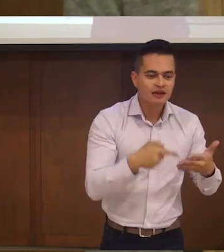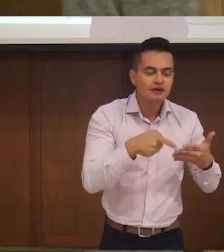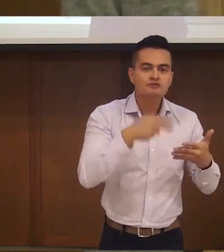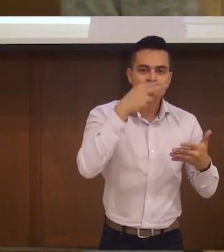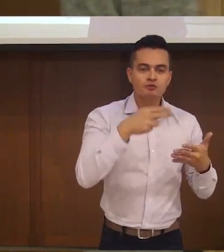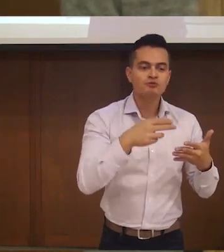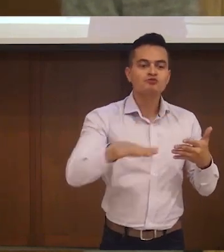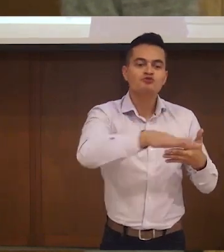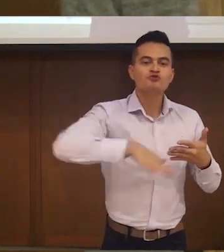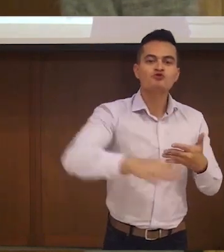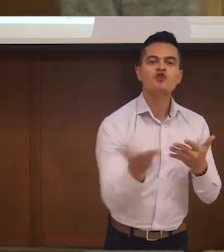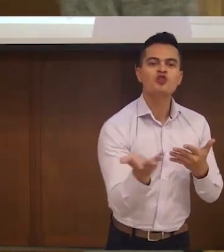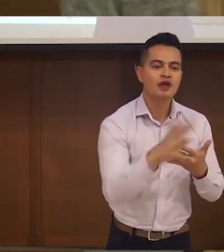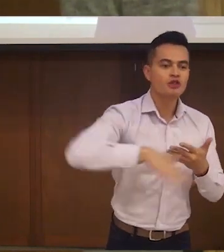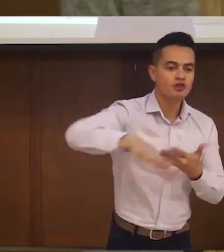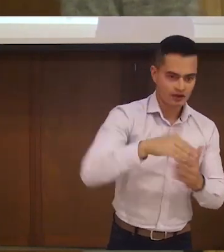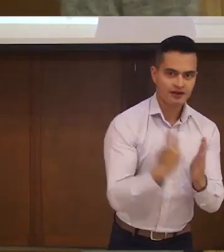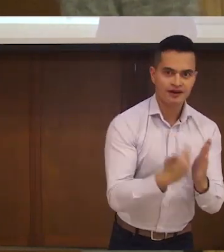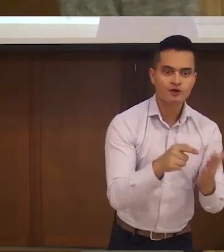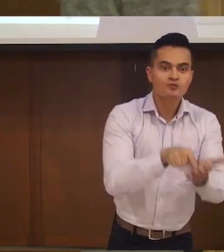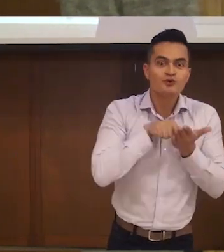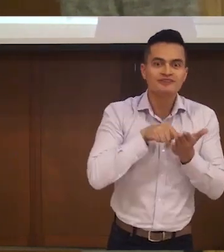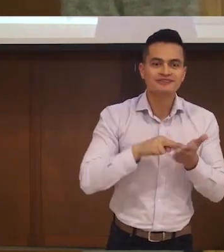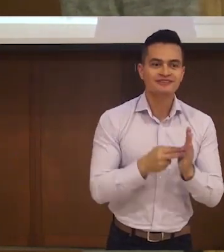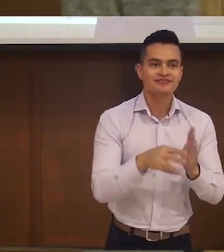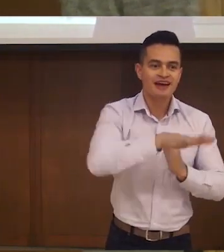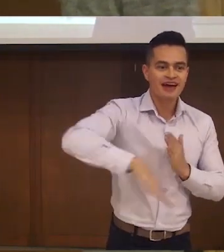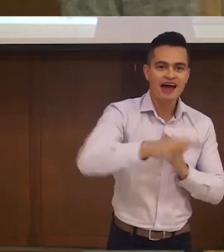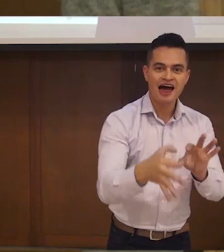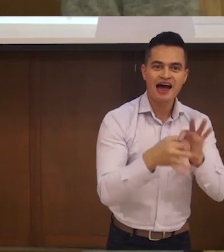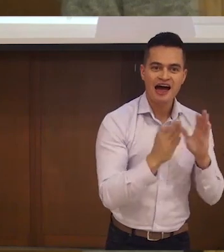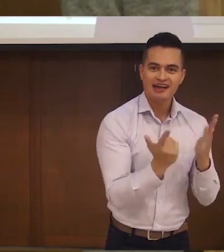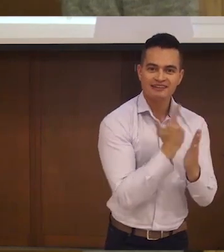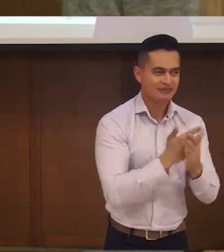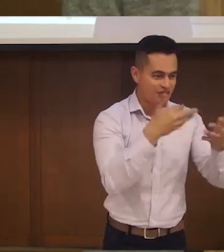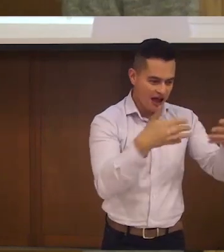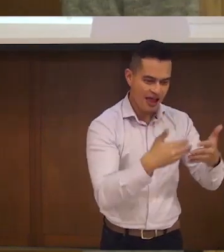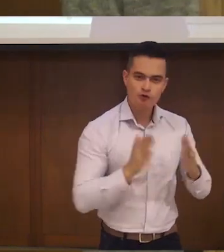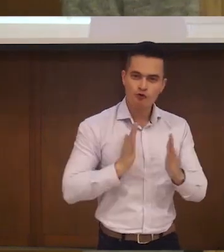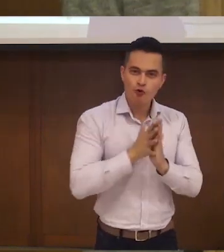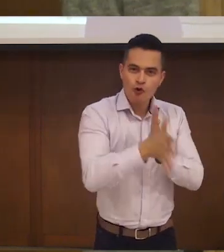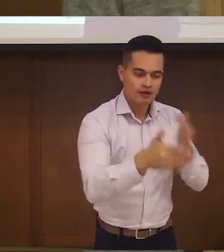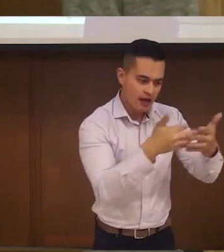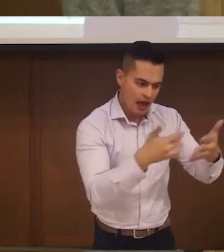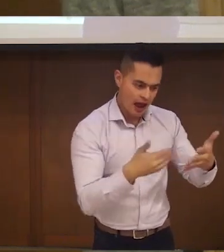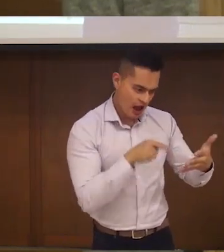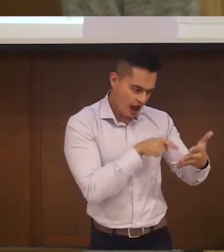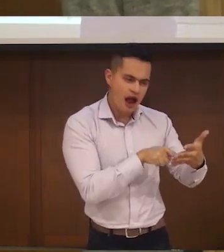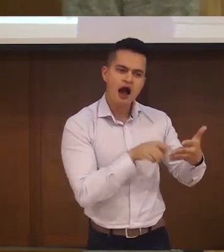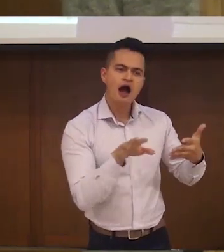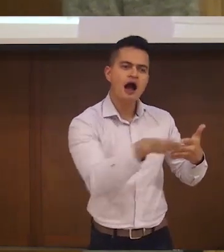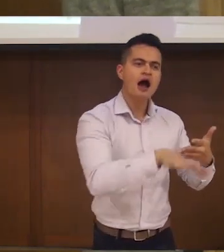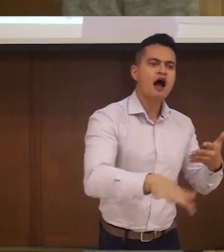las cosas, porque se genere un vínculo de identidad con el sitio. Yo